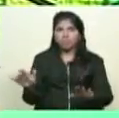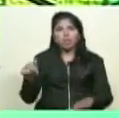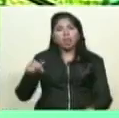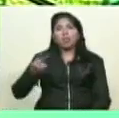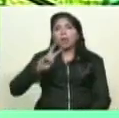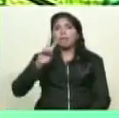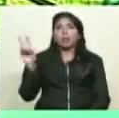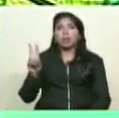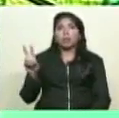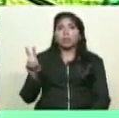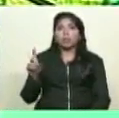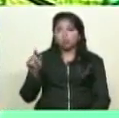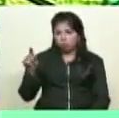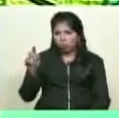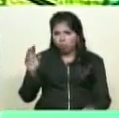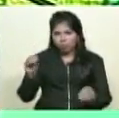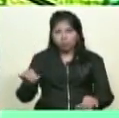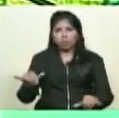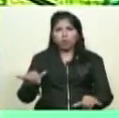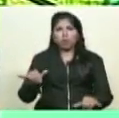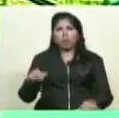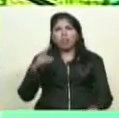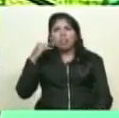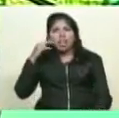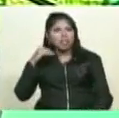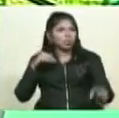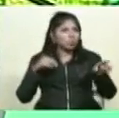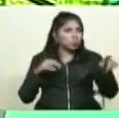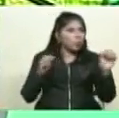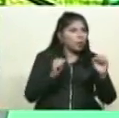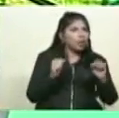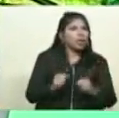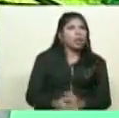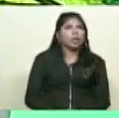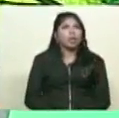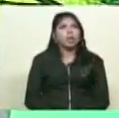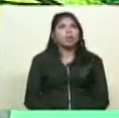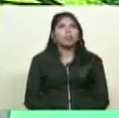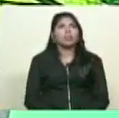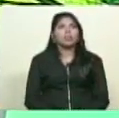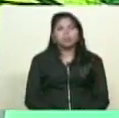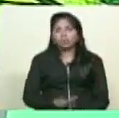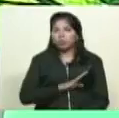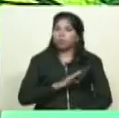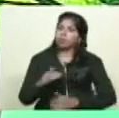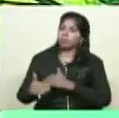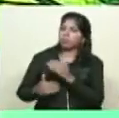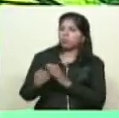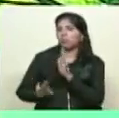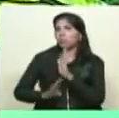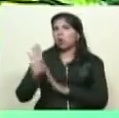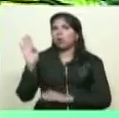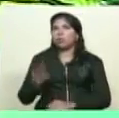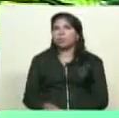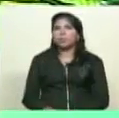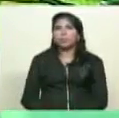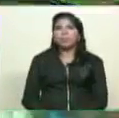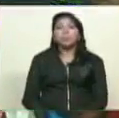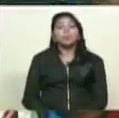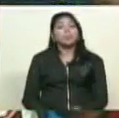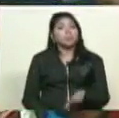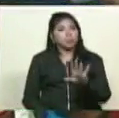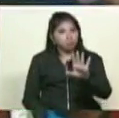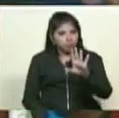Richard ha dicho, y Raúl, la Venezuela productiva de la clase obrera. Señor presidente, también